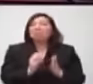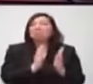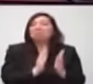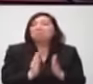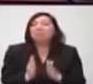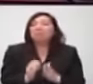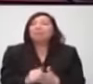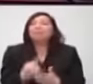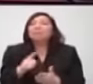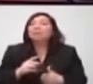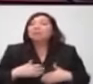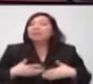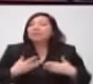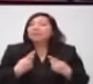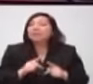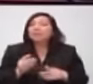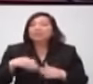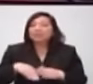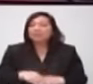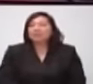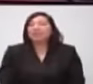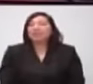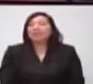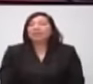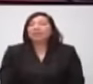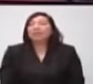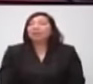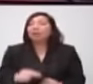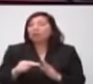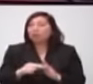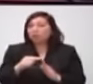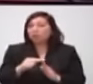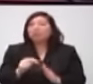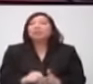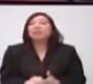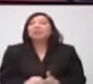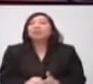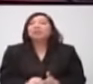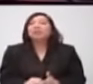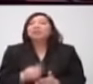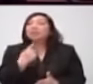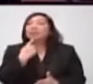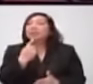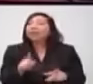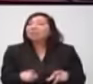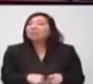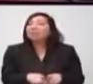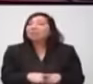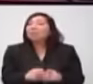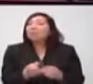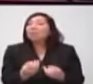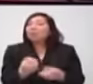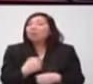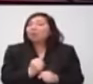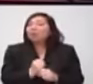adecuadamente señalizados pueda permitir la accesibilidad. Eso por el lado norte. Por el lado sur, ya se ha comentado ya también la cantidad de